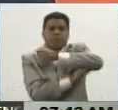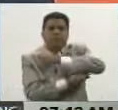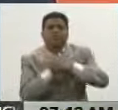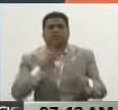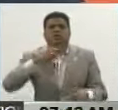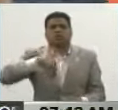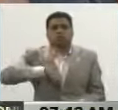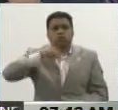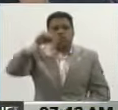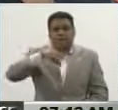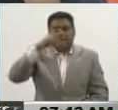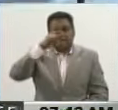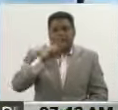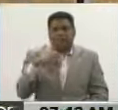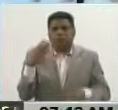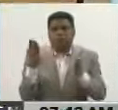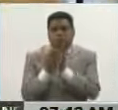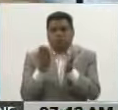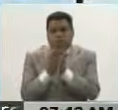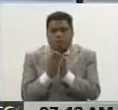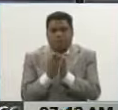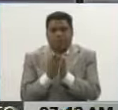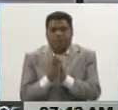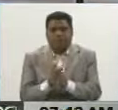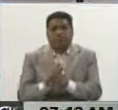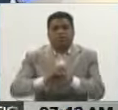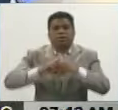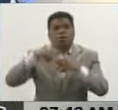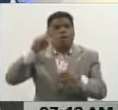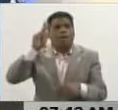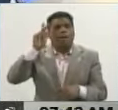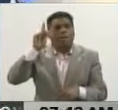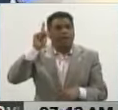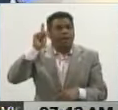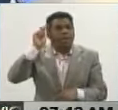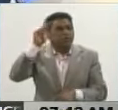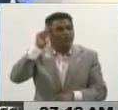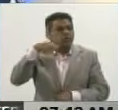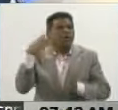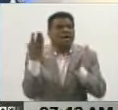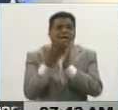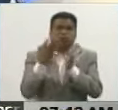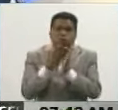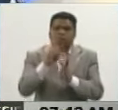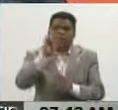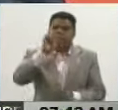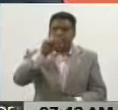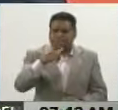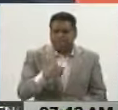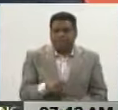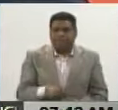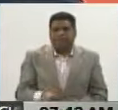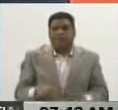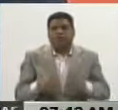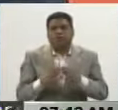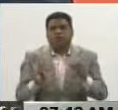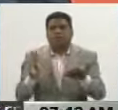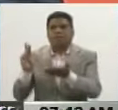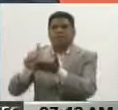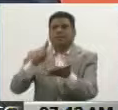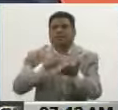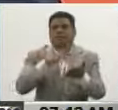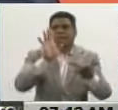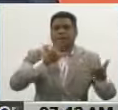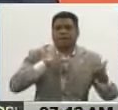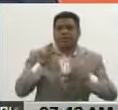este año escolar. La formación de los docentes y la transformación progresiva de la jornada de trabajo que permite incorporar actividades